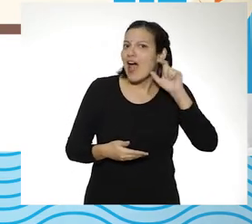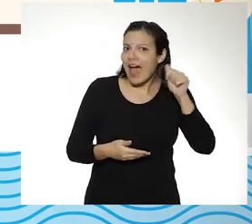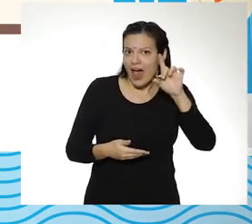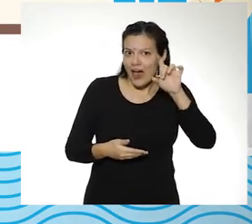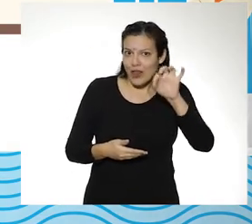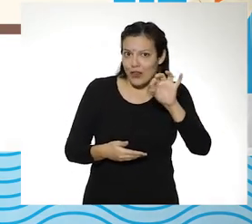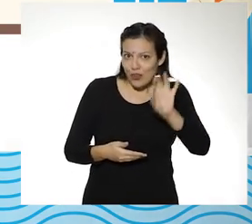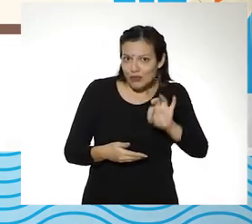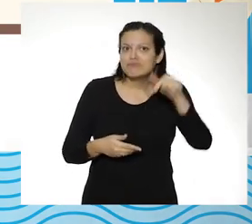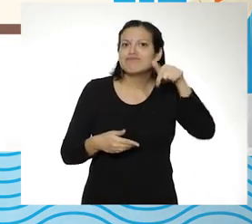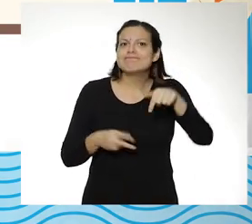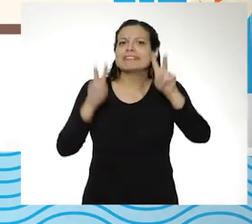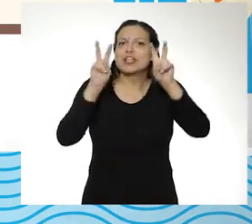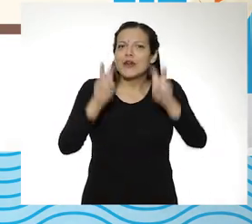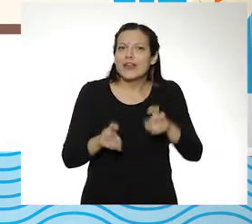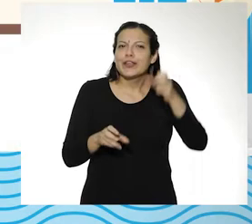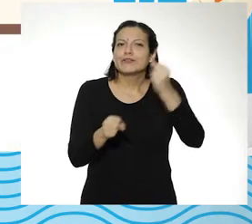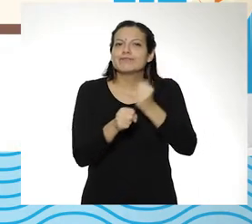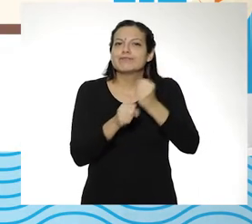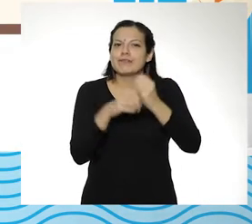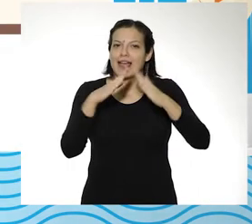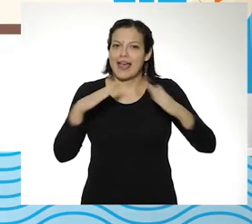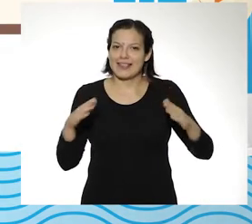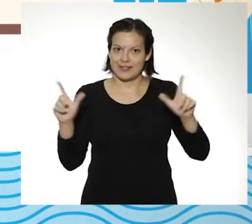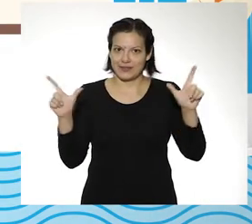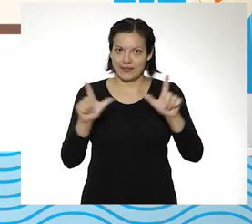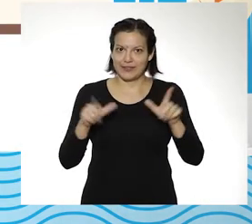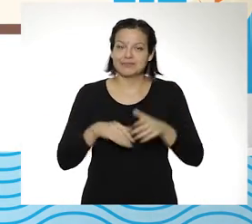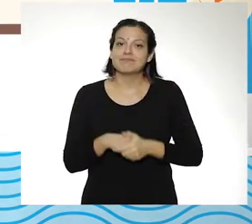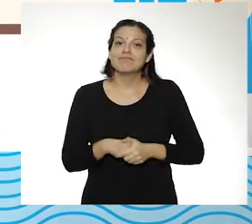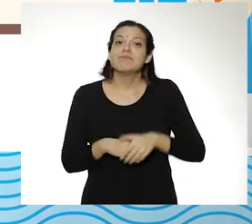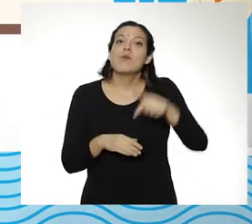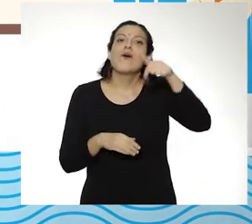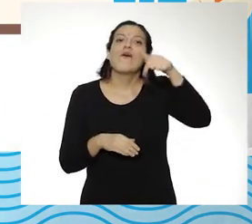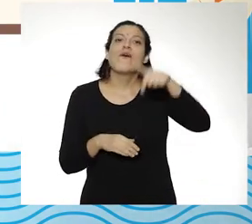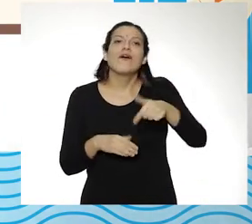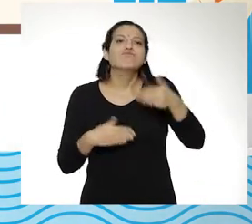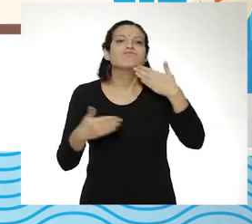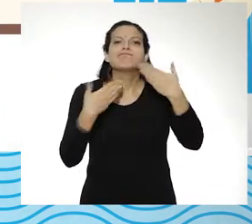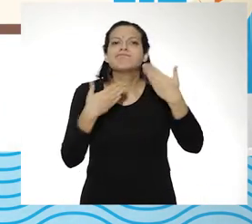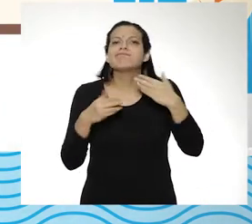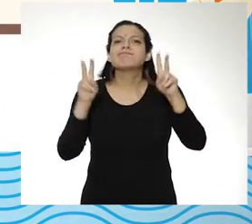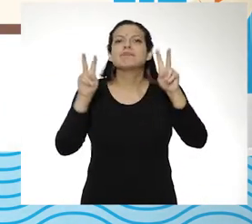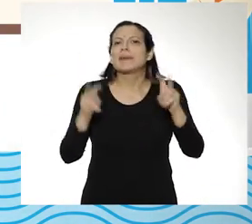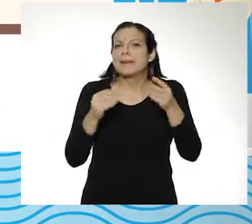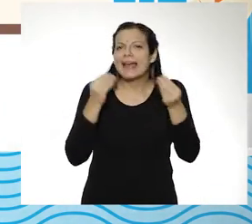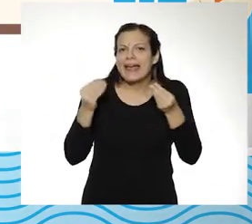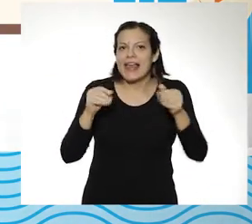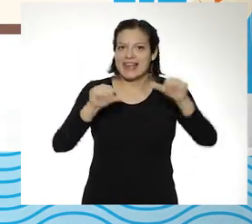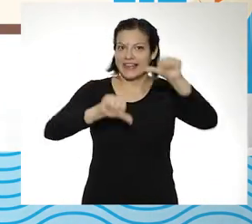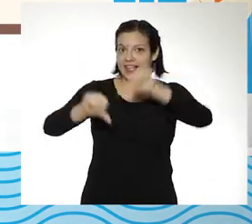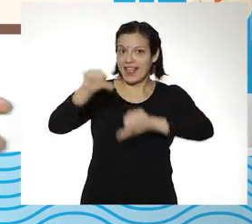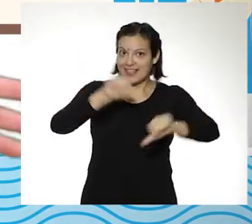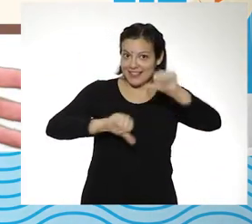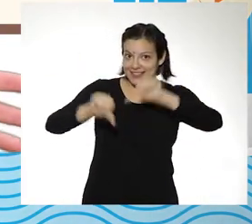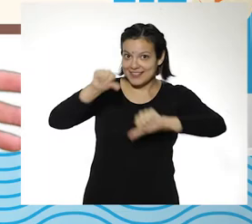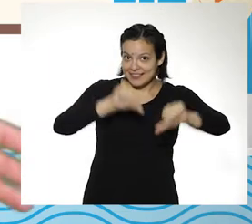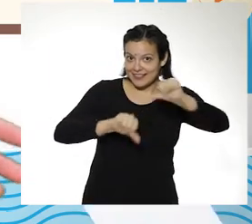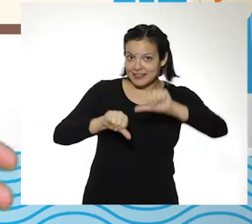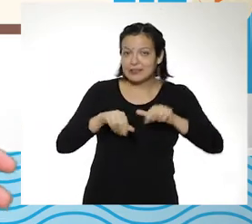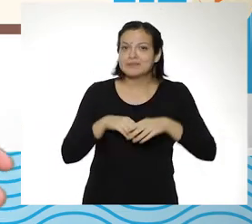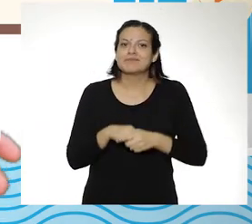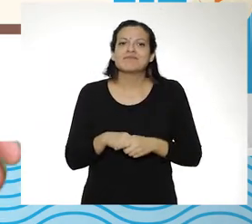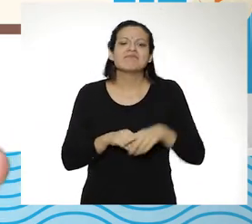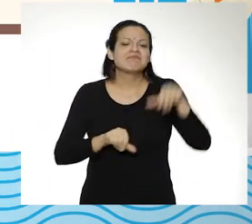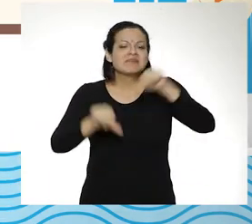Contenidos en Casa TV. El día de hoy vamos a hablar acerca de la ciencia. ¿Y qué